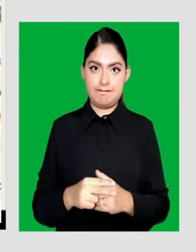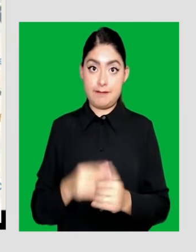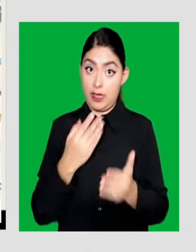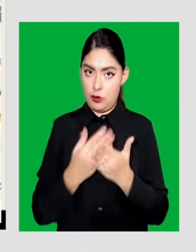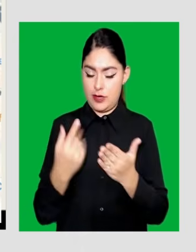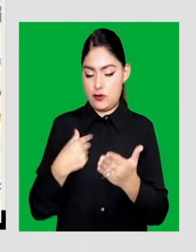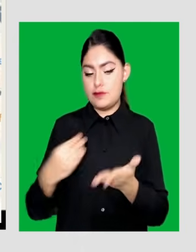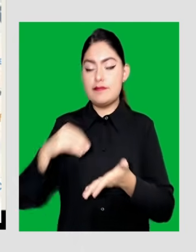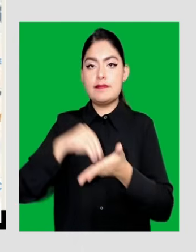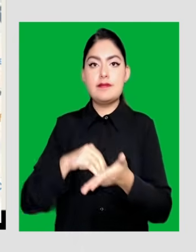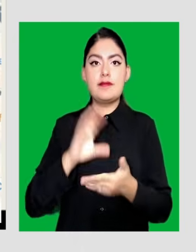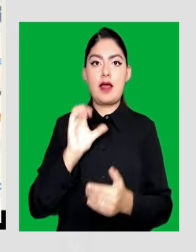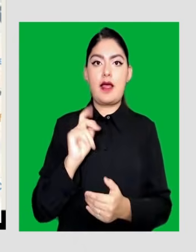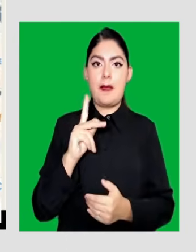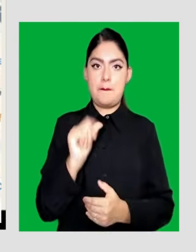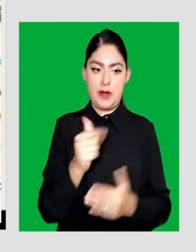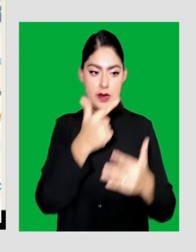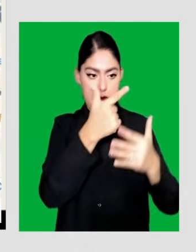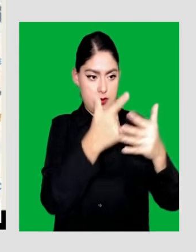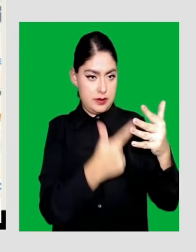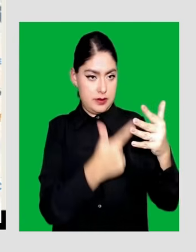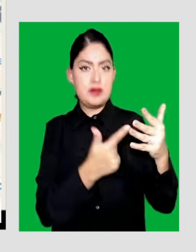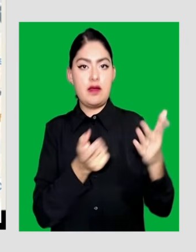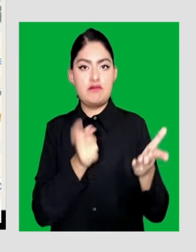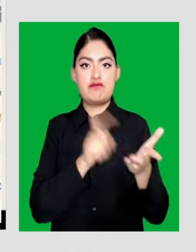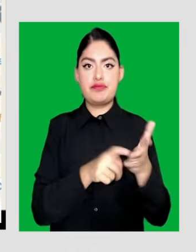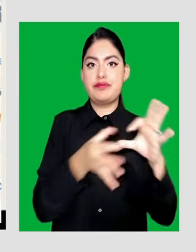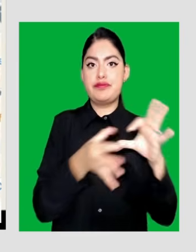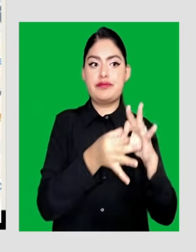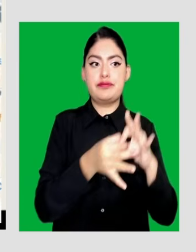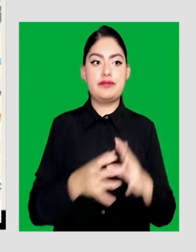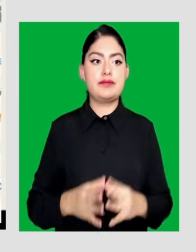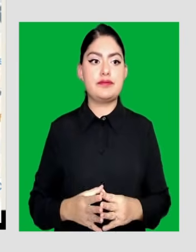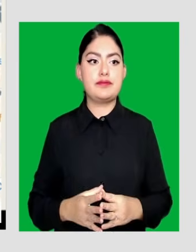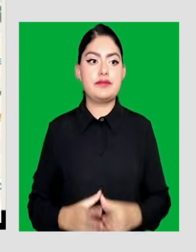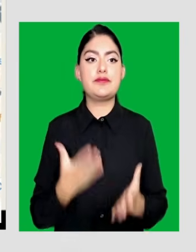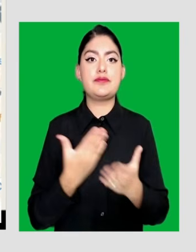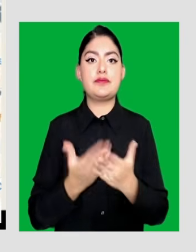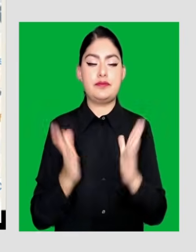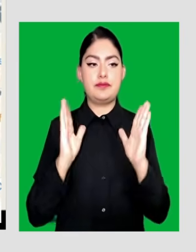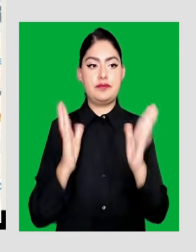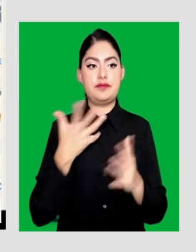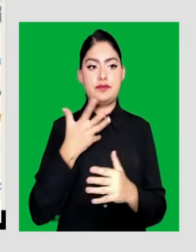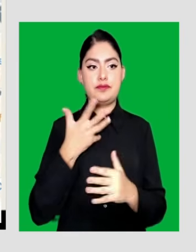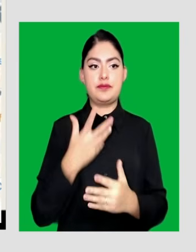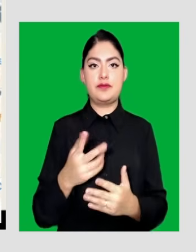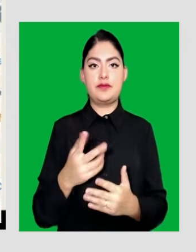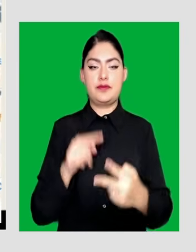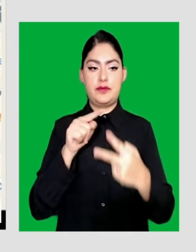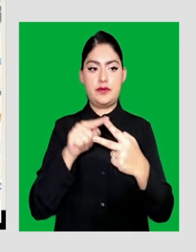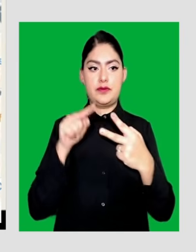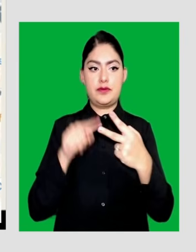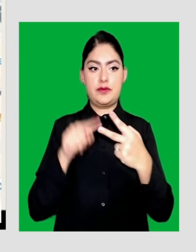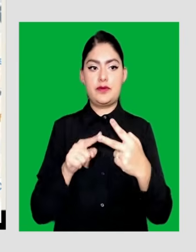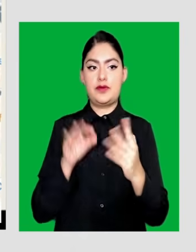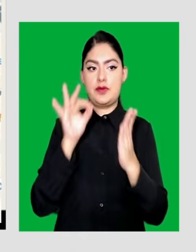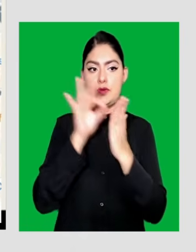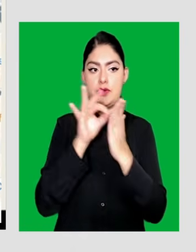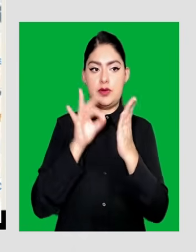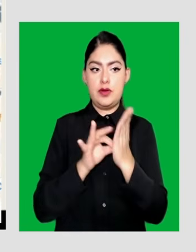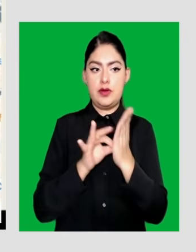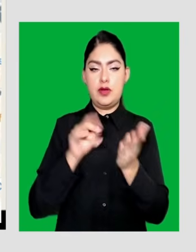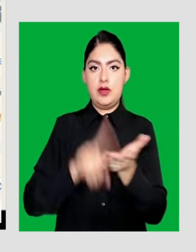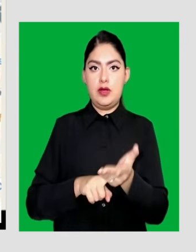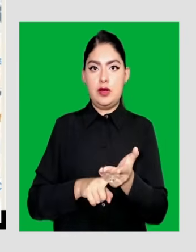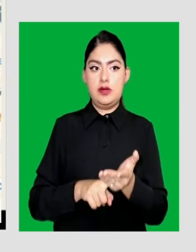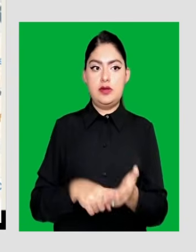opciones. Vamos a darle clic a la primera opción, la cual se encuentra en Avenida Juárez, Centro Histórico de la